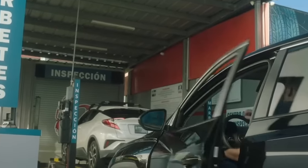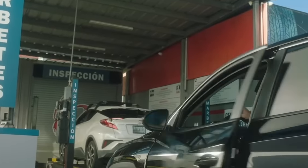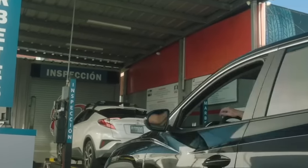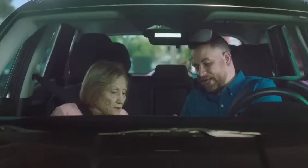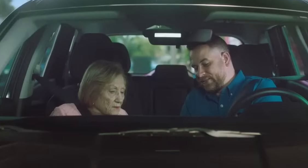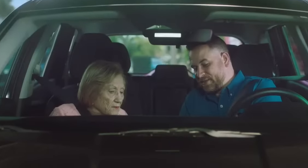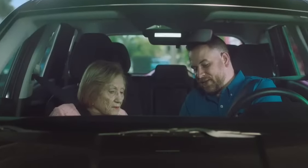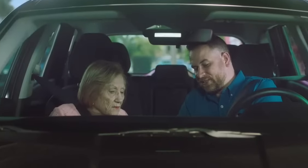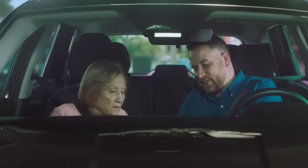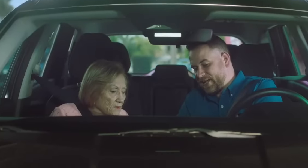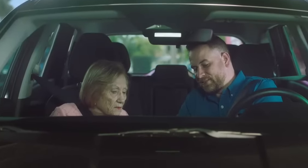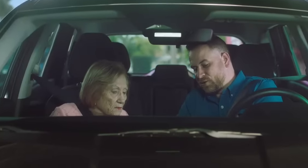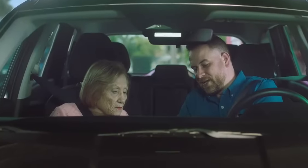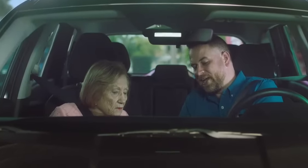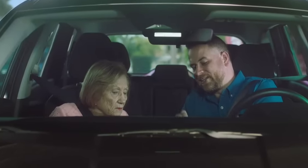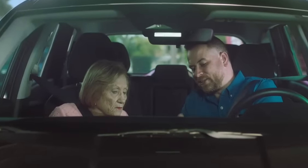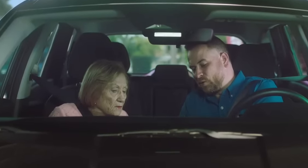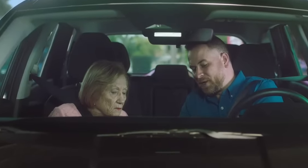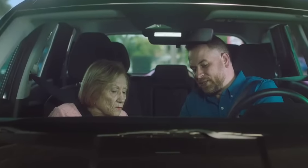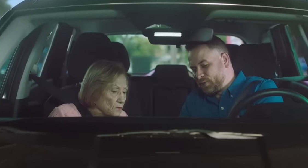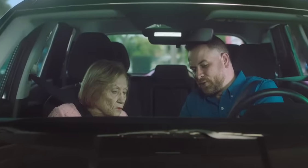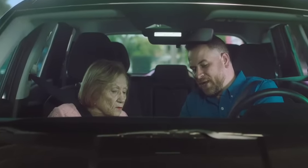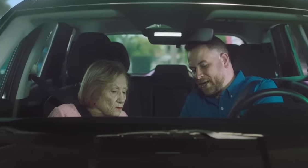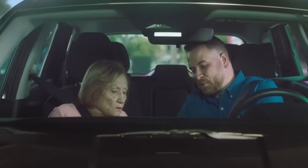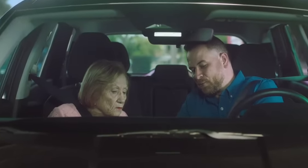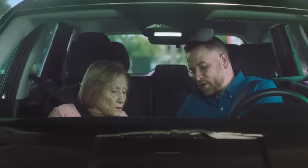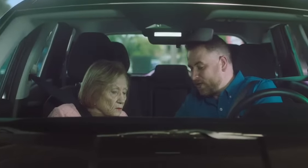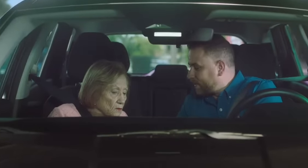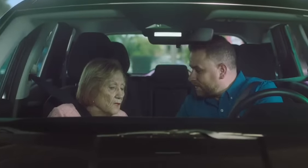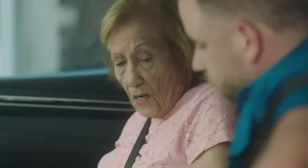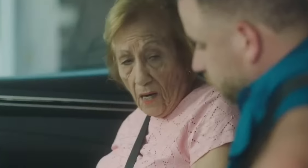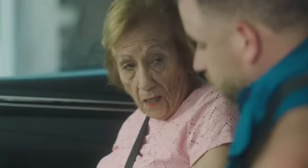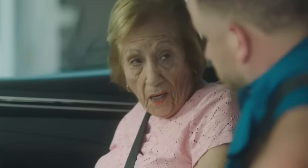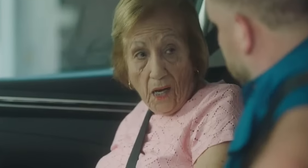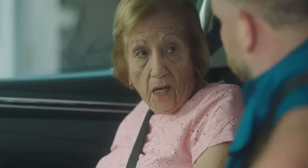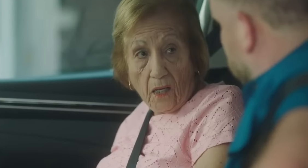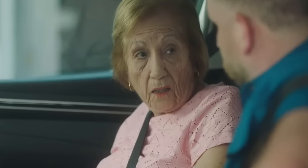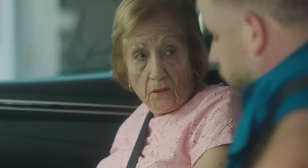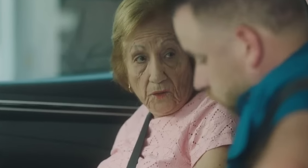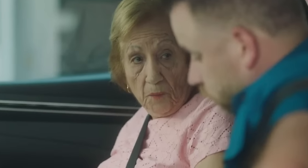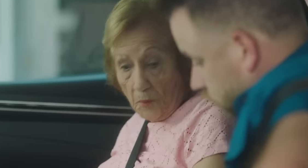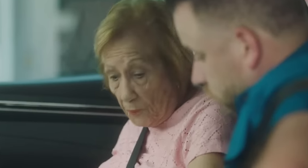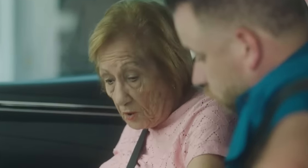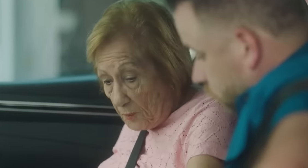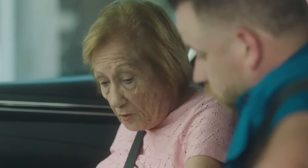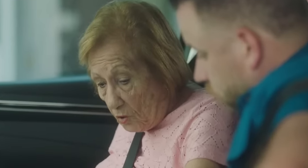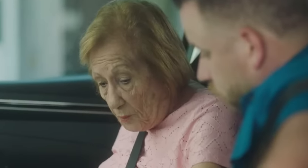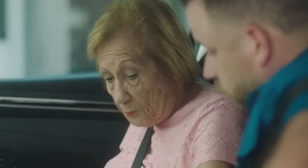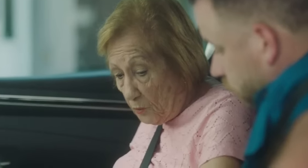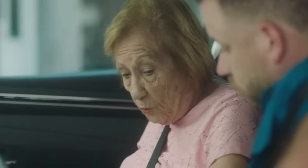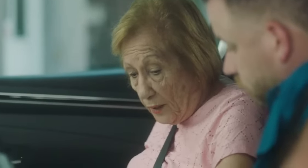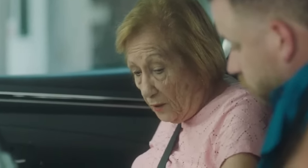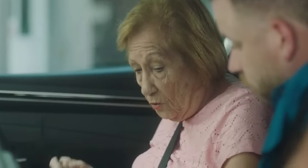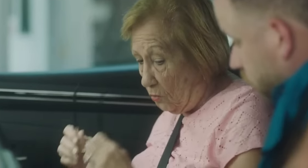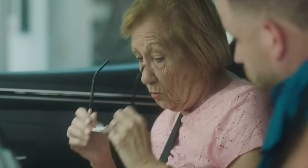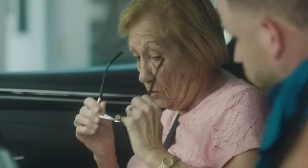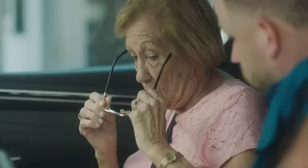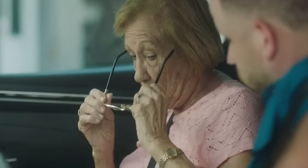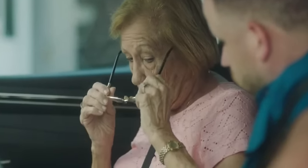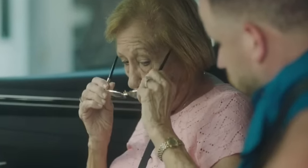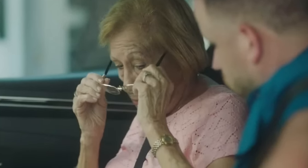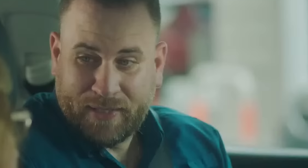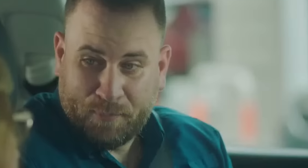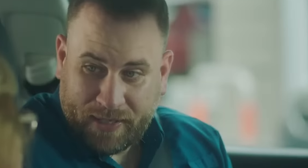Mira, abuela, así de fácil es escoger el seguro obligatorio en el formulario digital. Ajá, déjame ponerme los